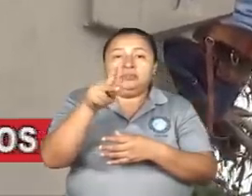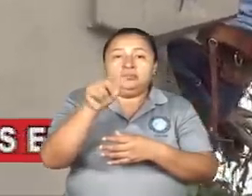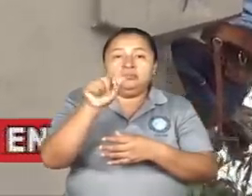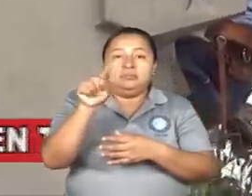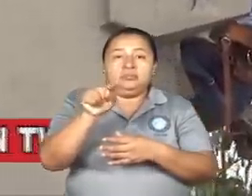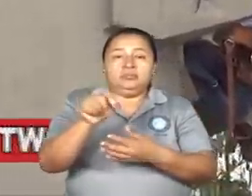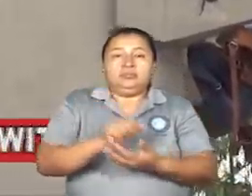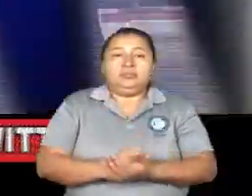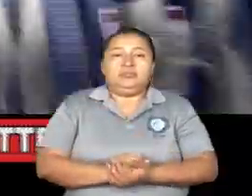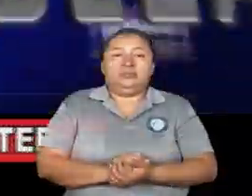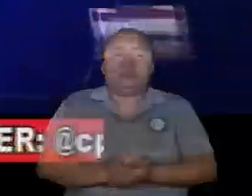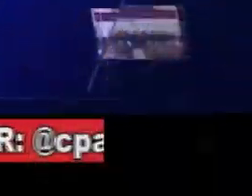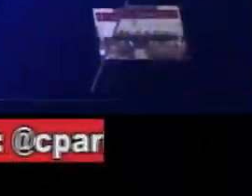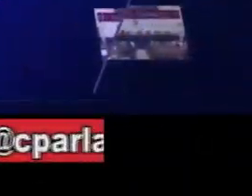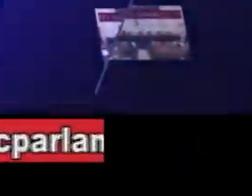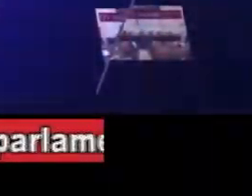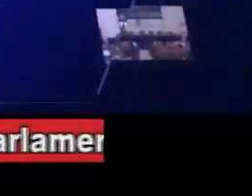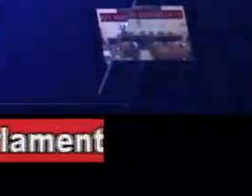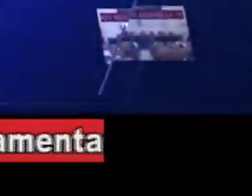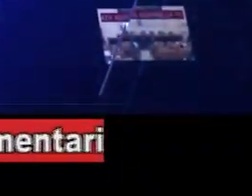Paz.